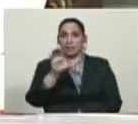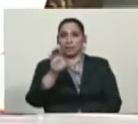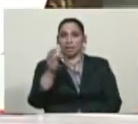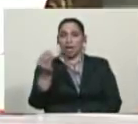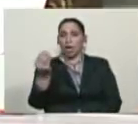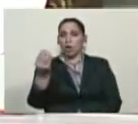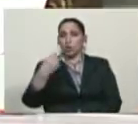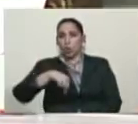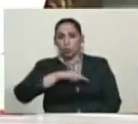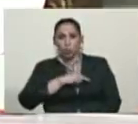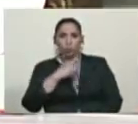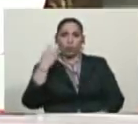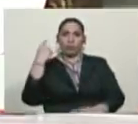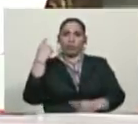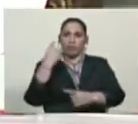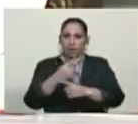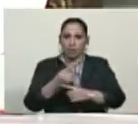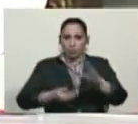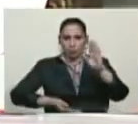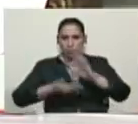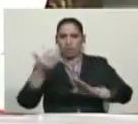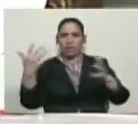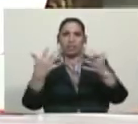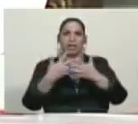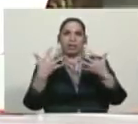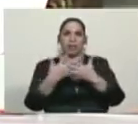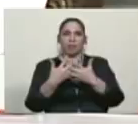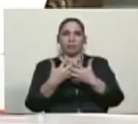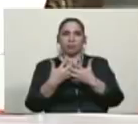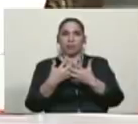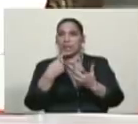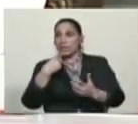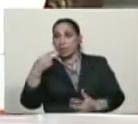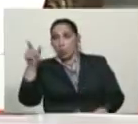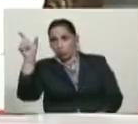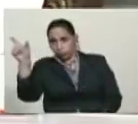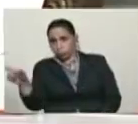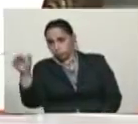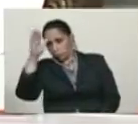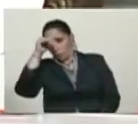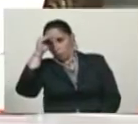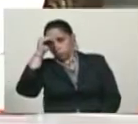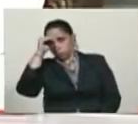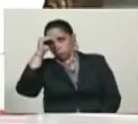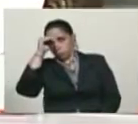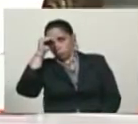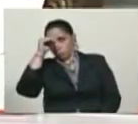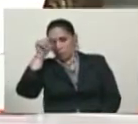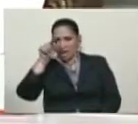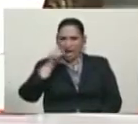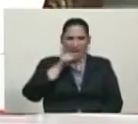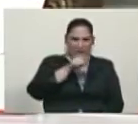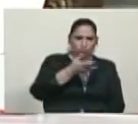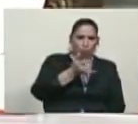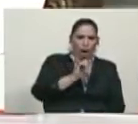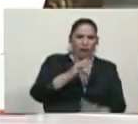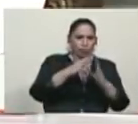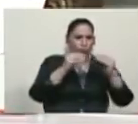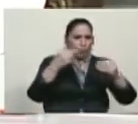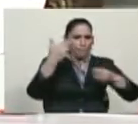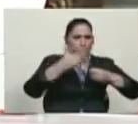deberíamos ir a una guerra dijo él ellos tienen todo ese petróleo